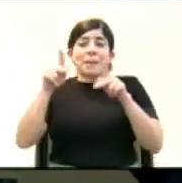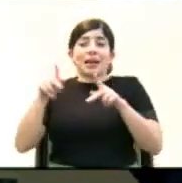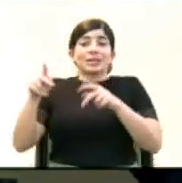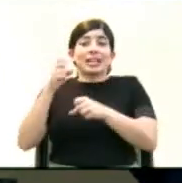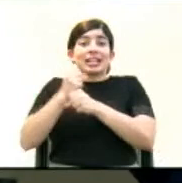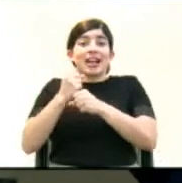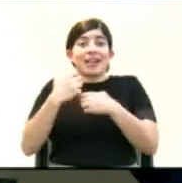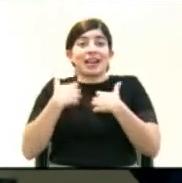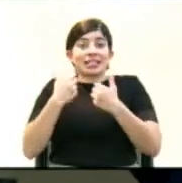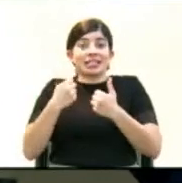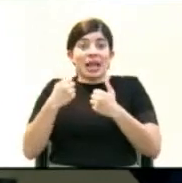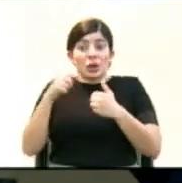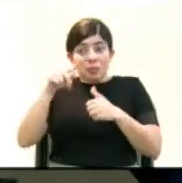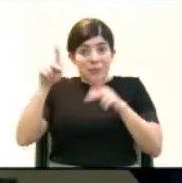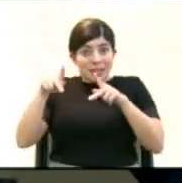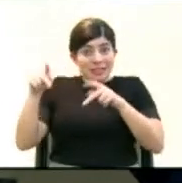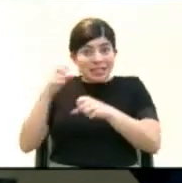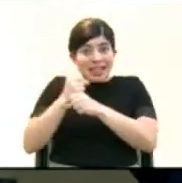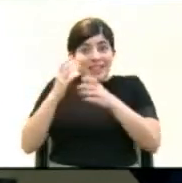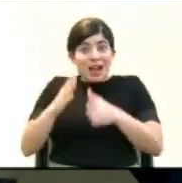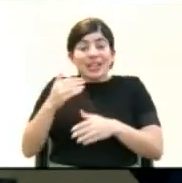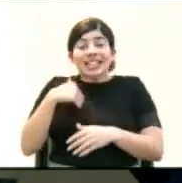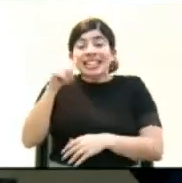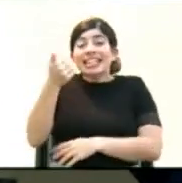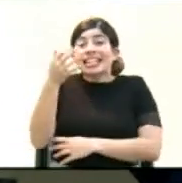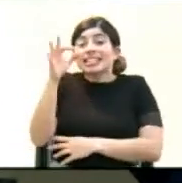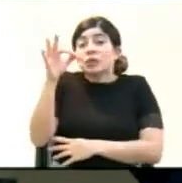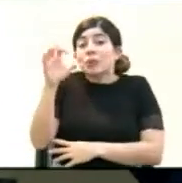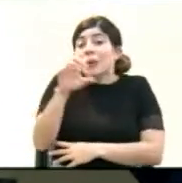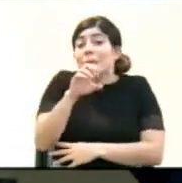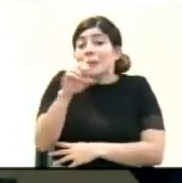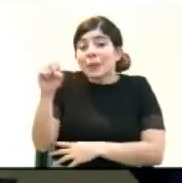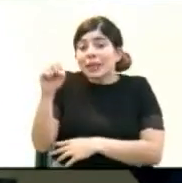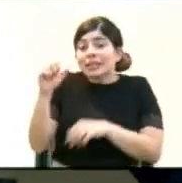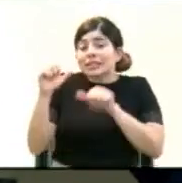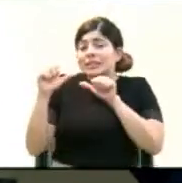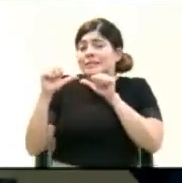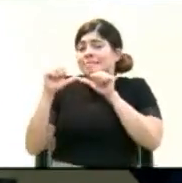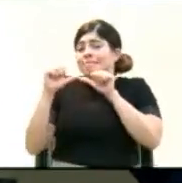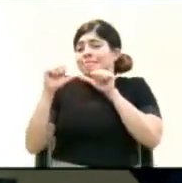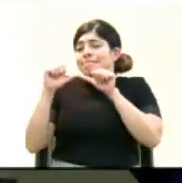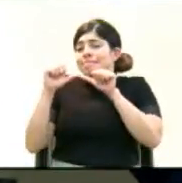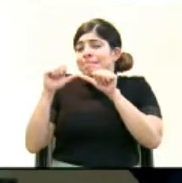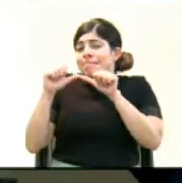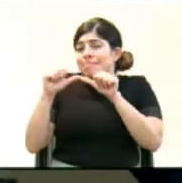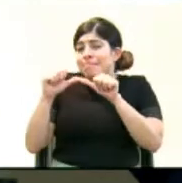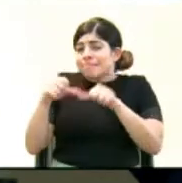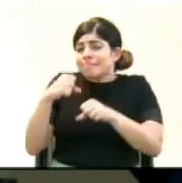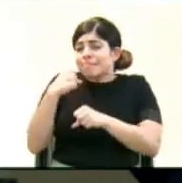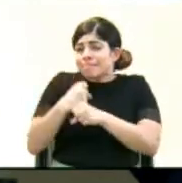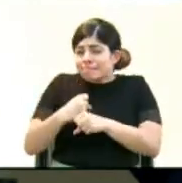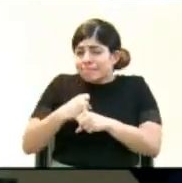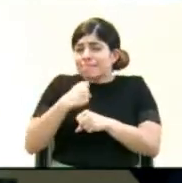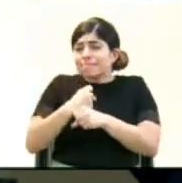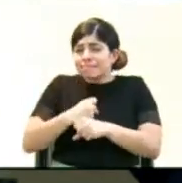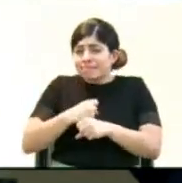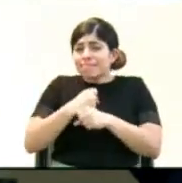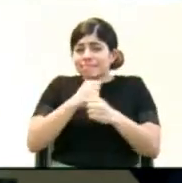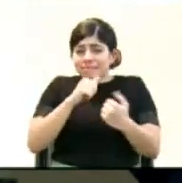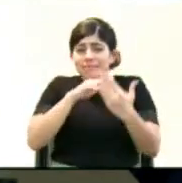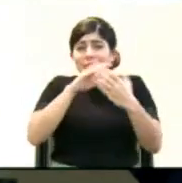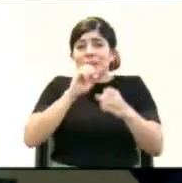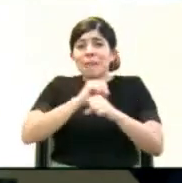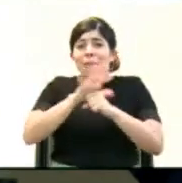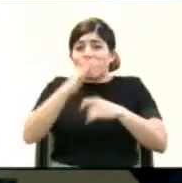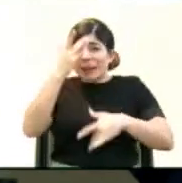de salud. Nuestro personal lleva 19 meses consecutivos lidiando con esta pandemia, día